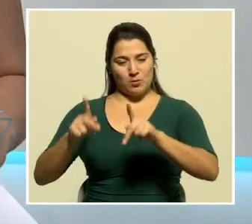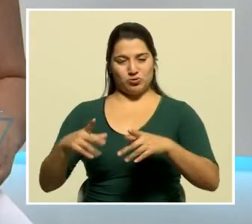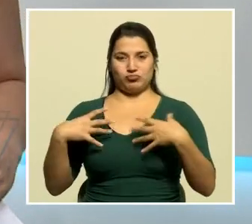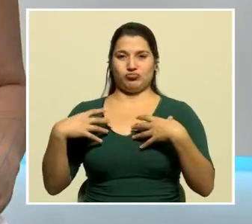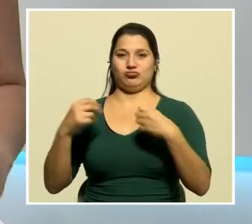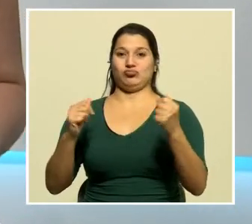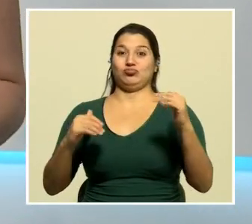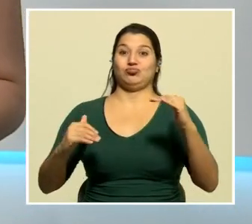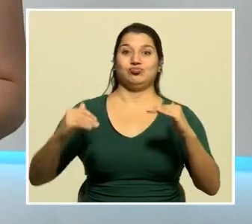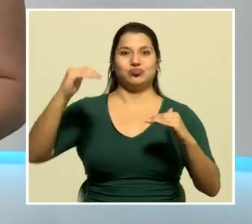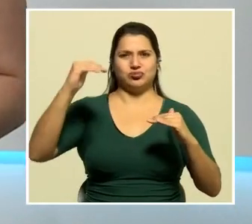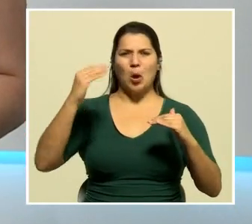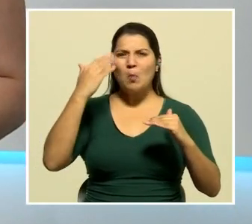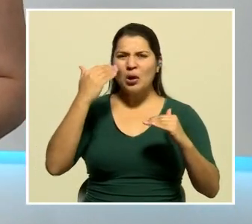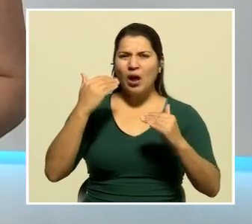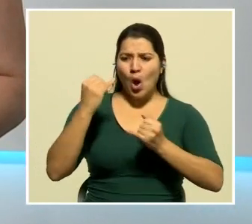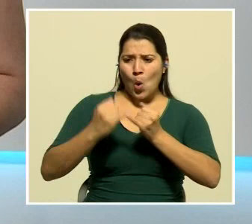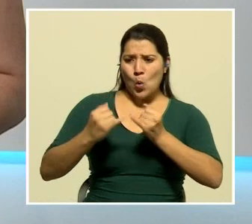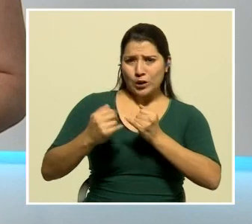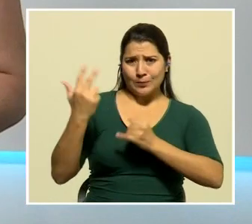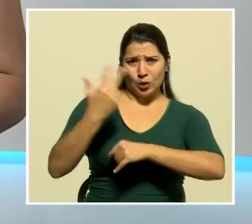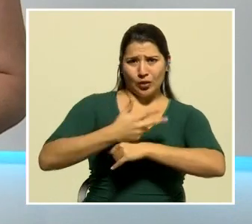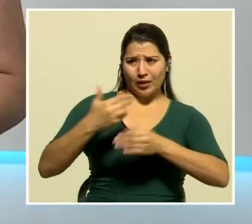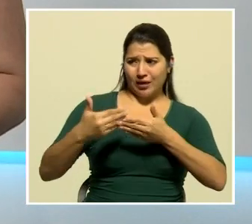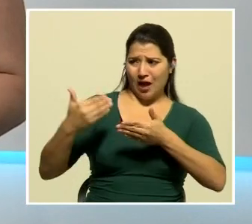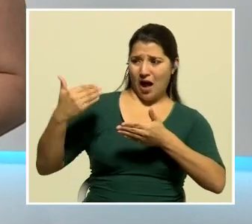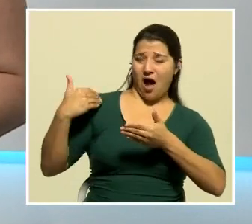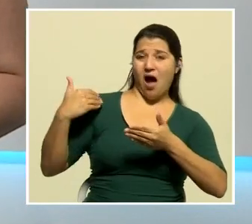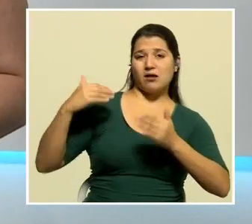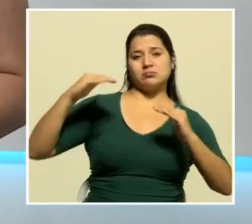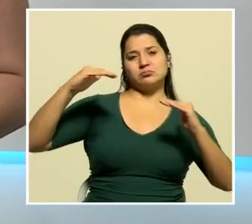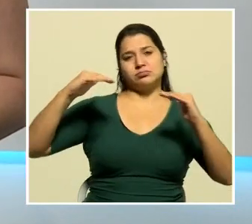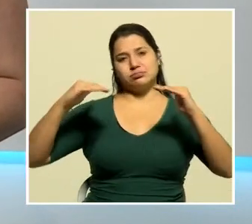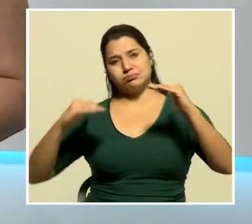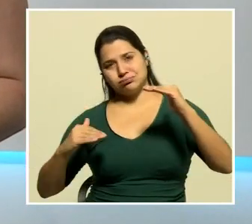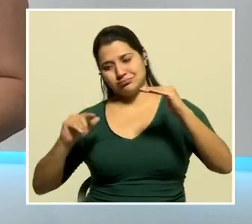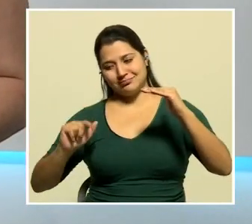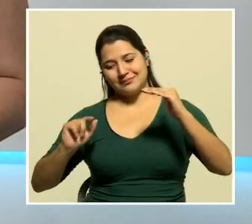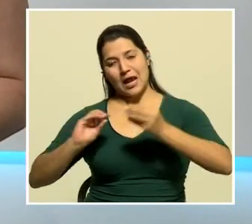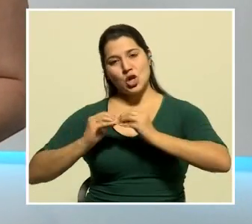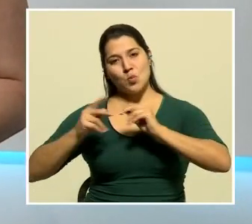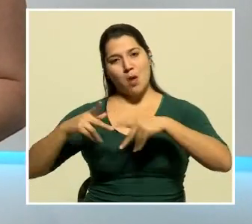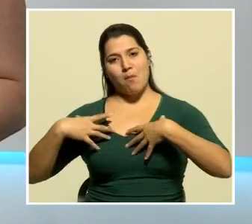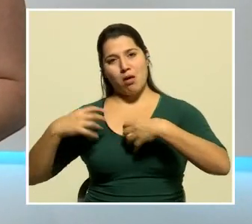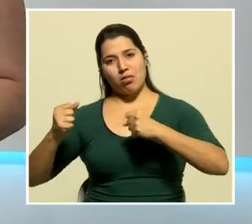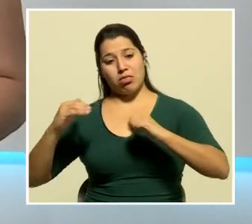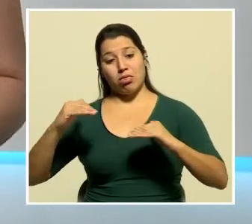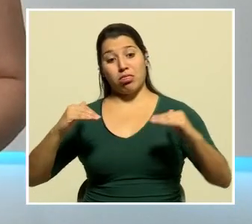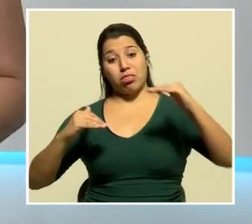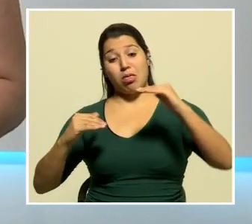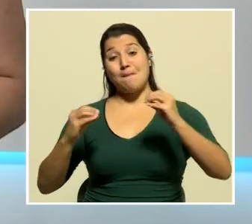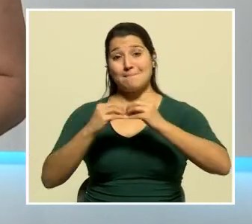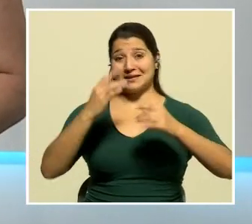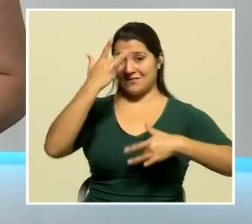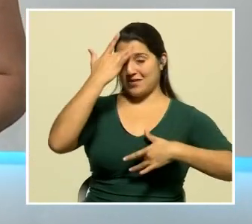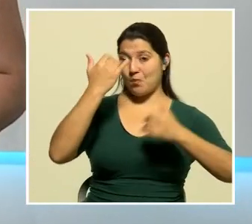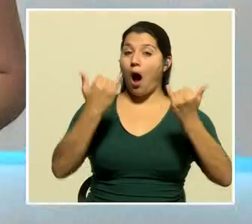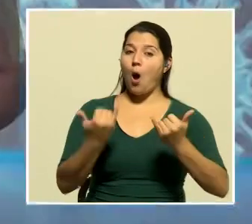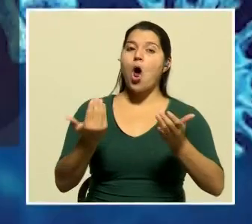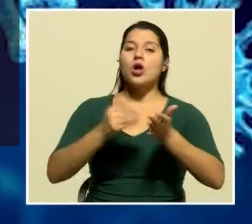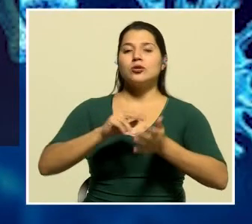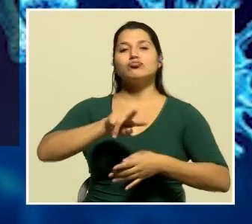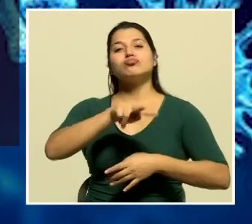los últimos 3 días, por lo menos, la cantidad de recuperados era mucho menor que la cantidad de casos diarios. Estos son los datos